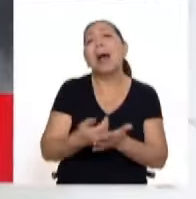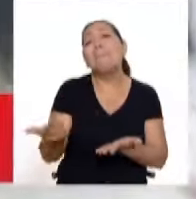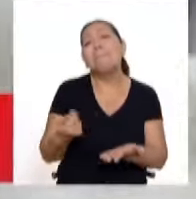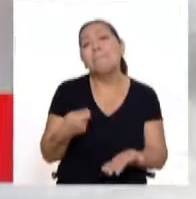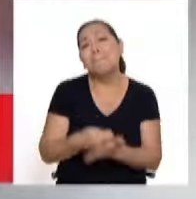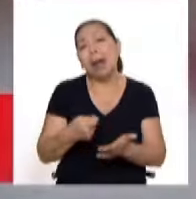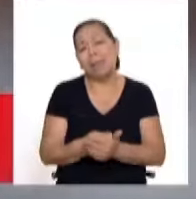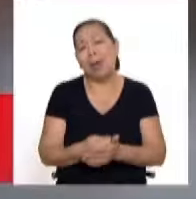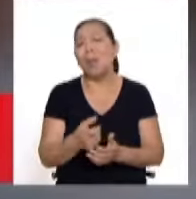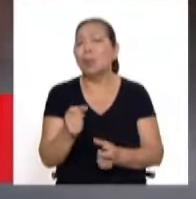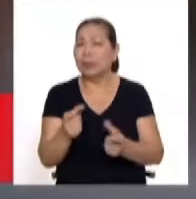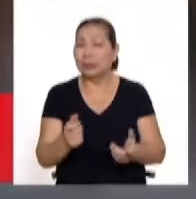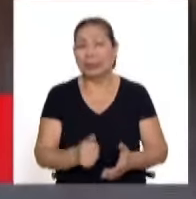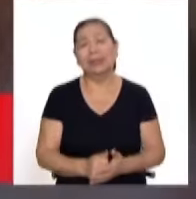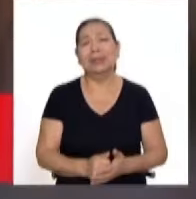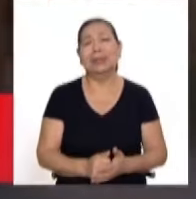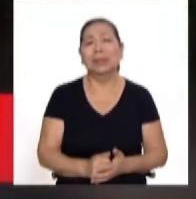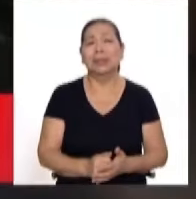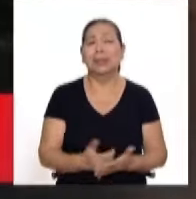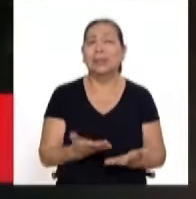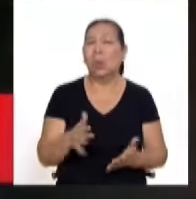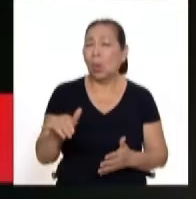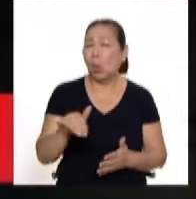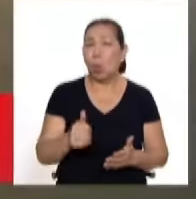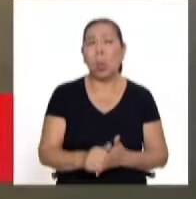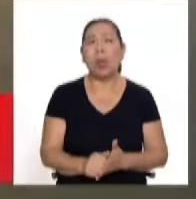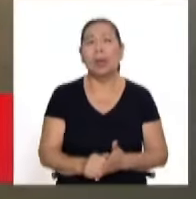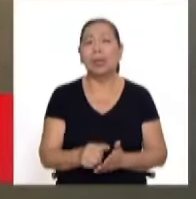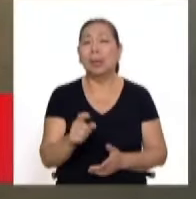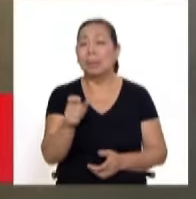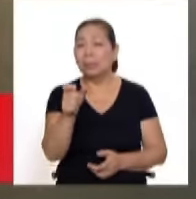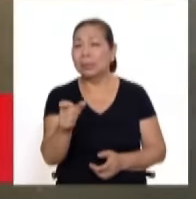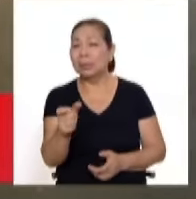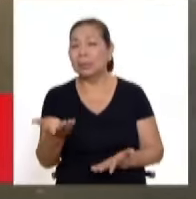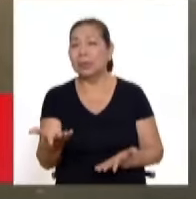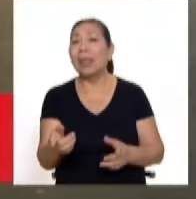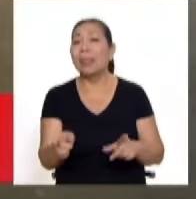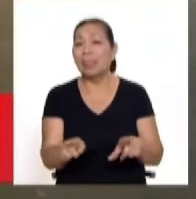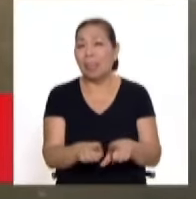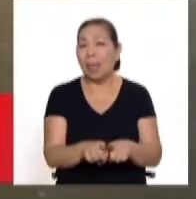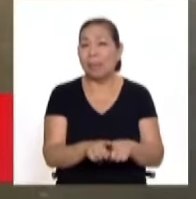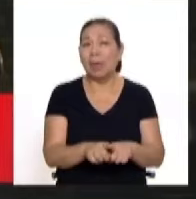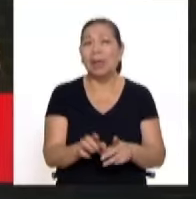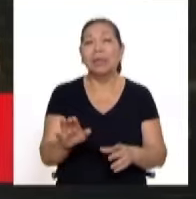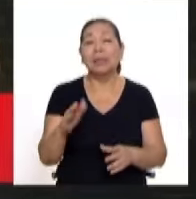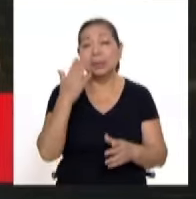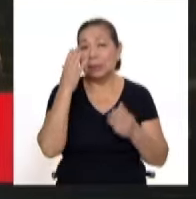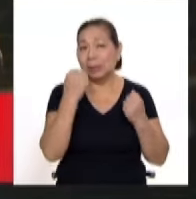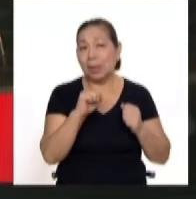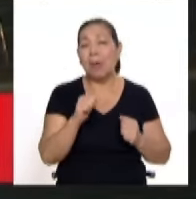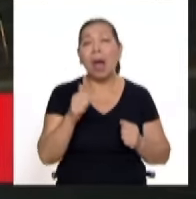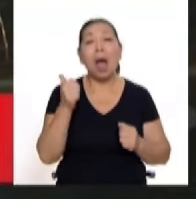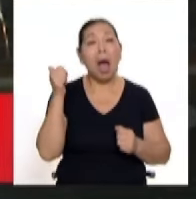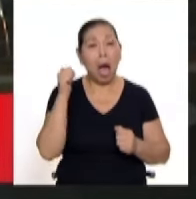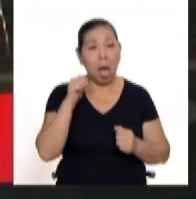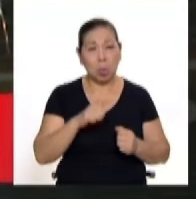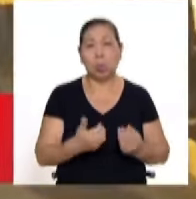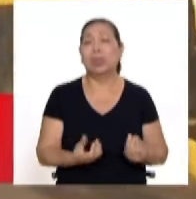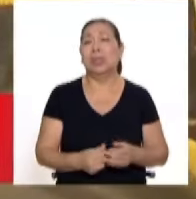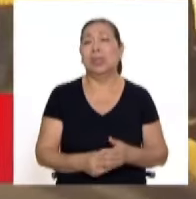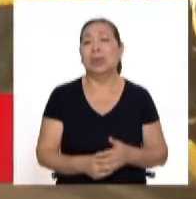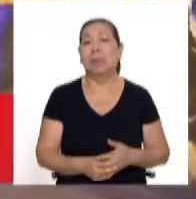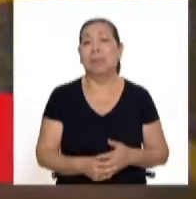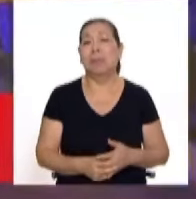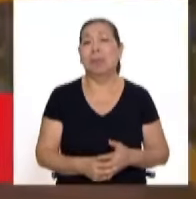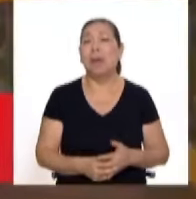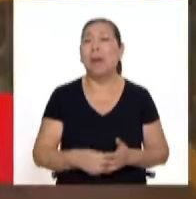15 personas heridas. Atentados similares contra este intérprete se dieron también en San Martín de Porres y El Agustino. Asimismo,